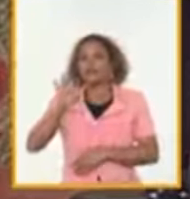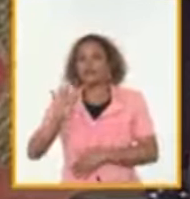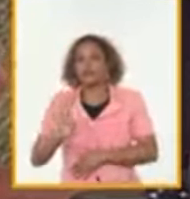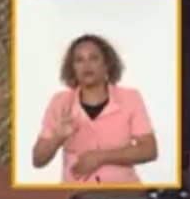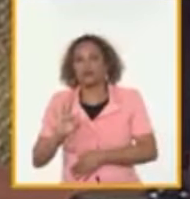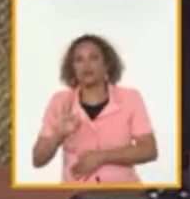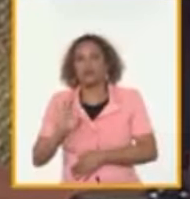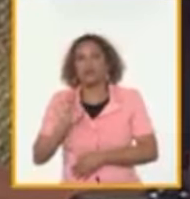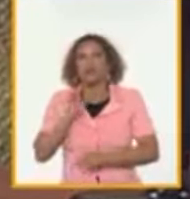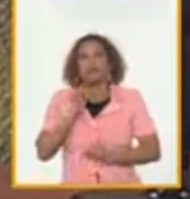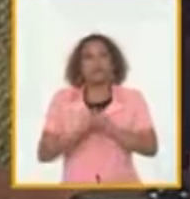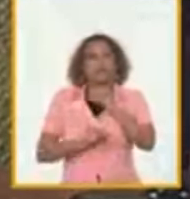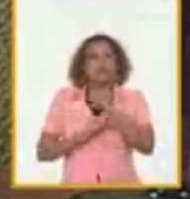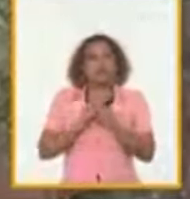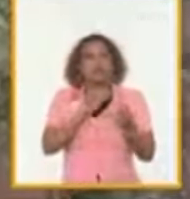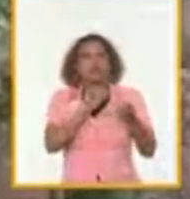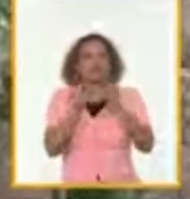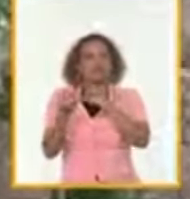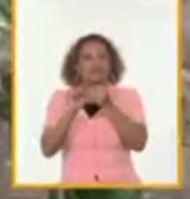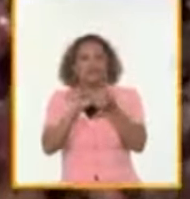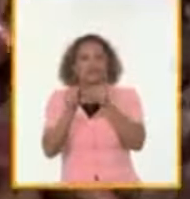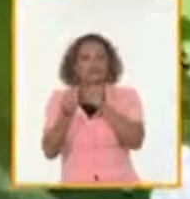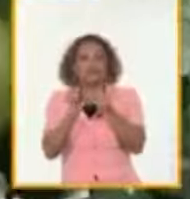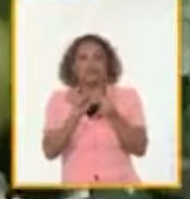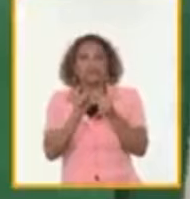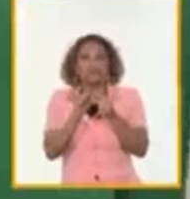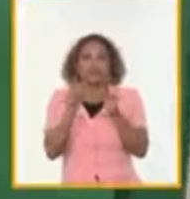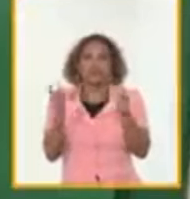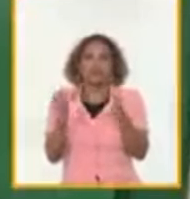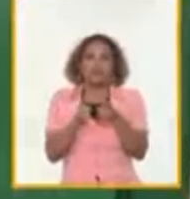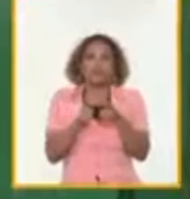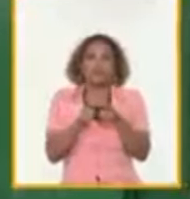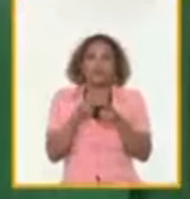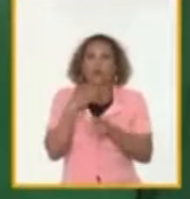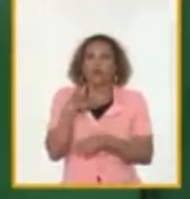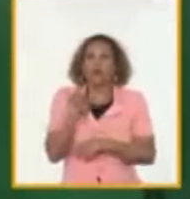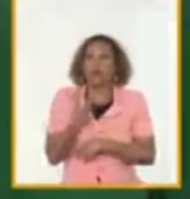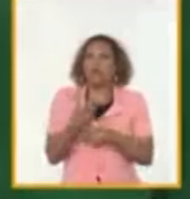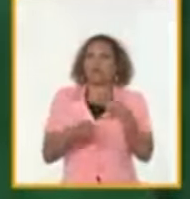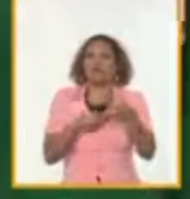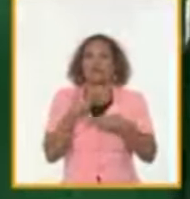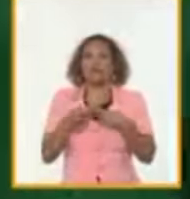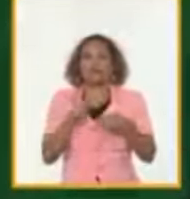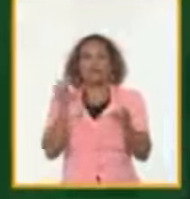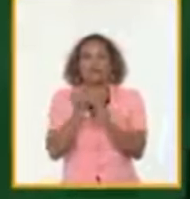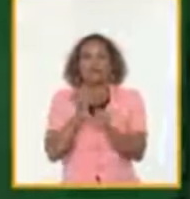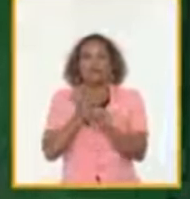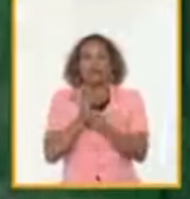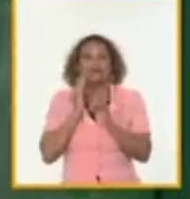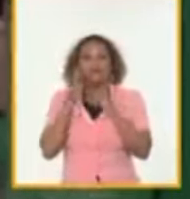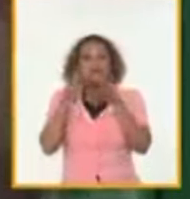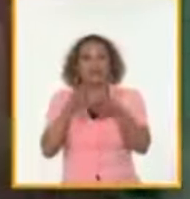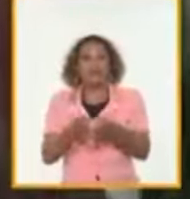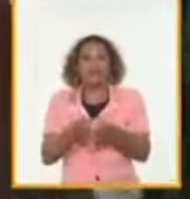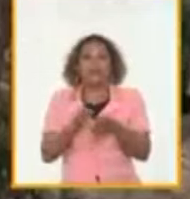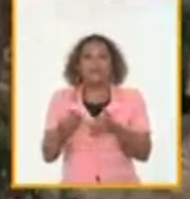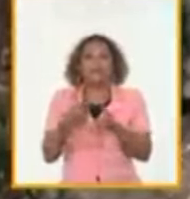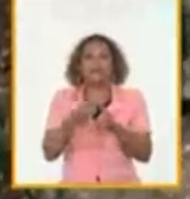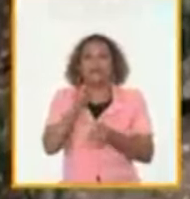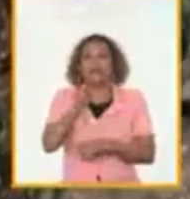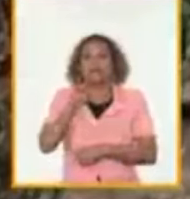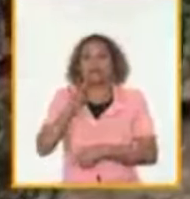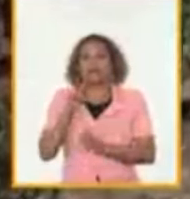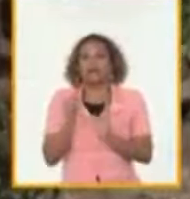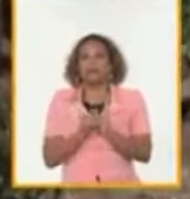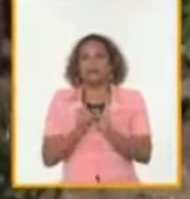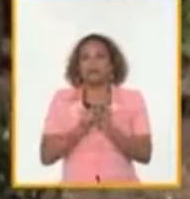eso ha venido a regular noos un poco el Cómo hacer y el cómo trabajar directamente con los más de 39,000